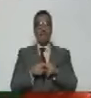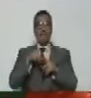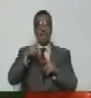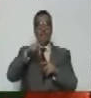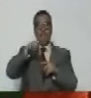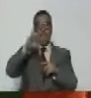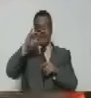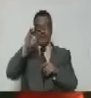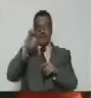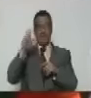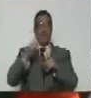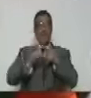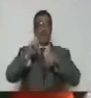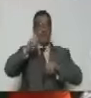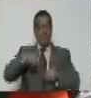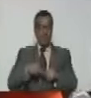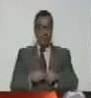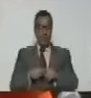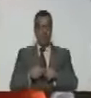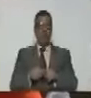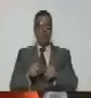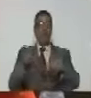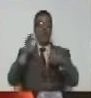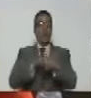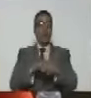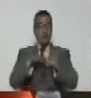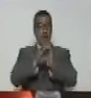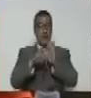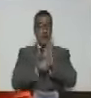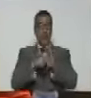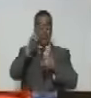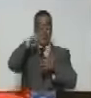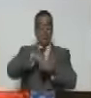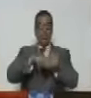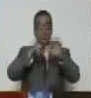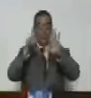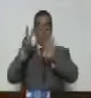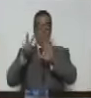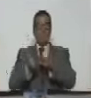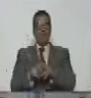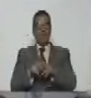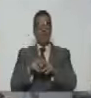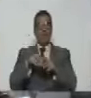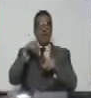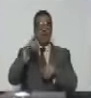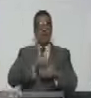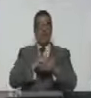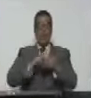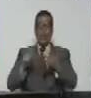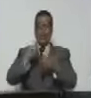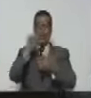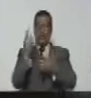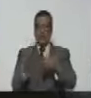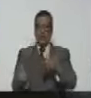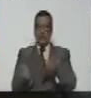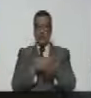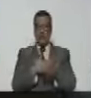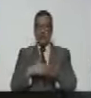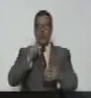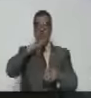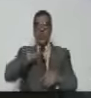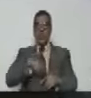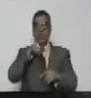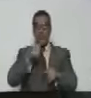Marelis Pérez. Bueno, también fue miembro de la constituyente del 2017, miembro no constituyente. Escribió un libro con las